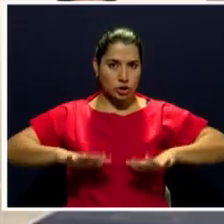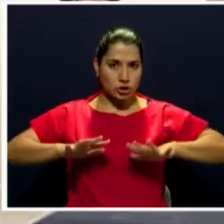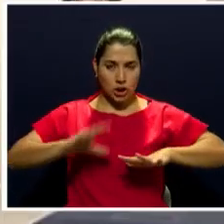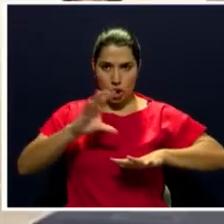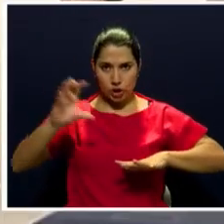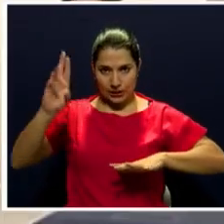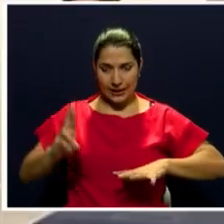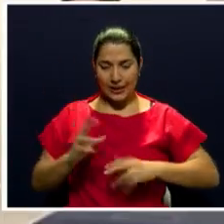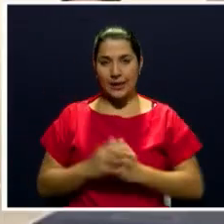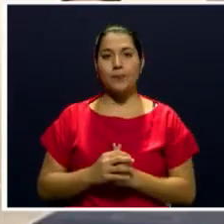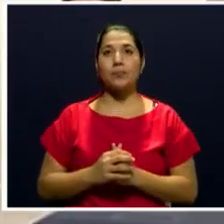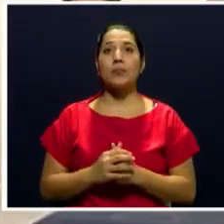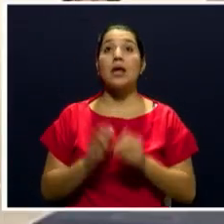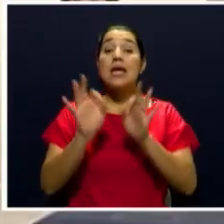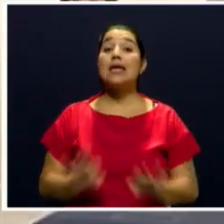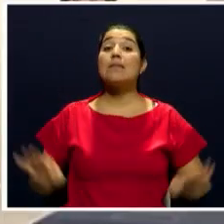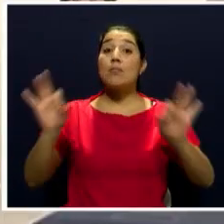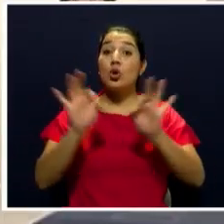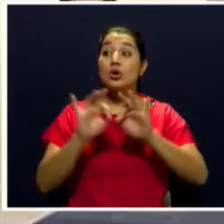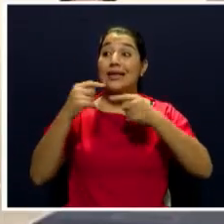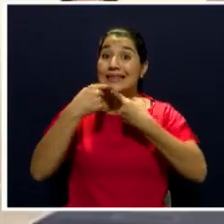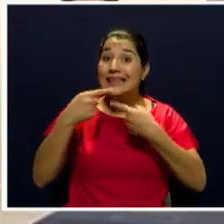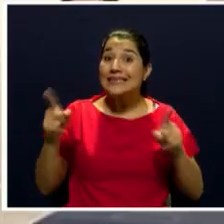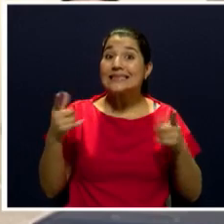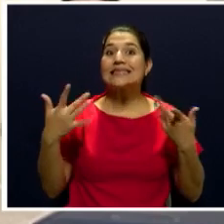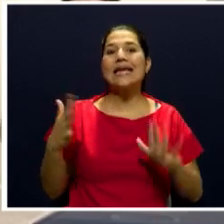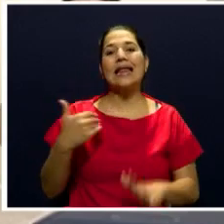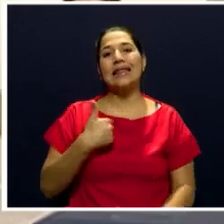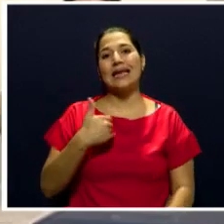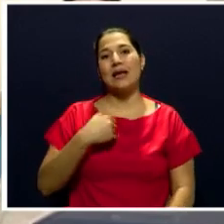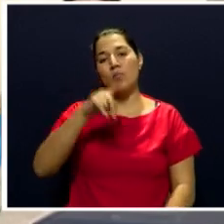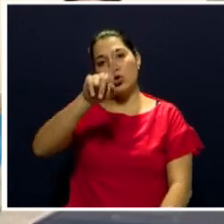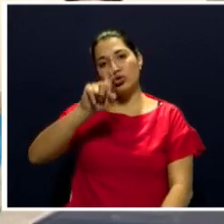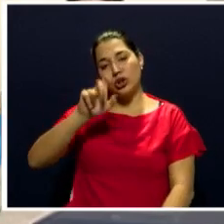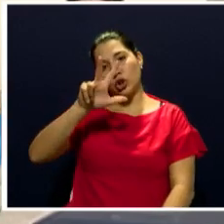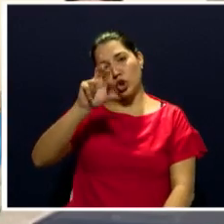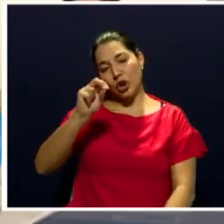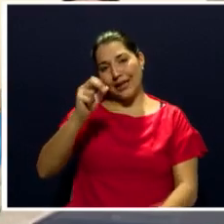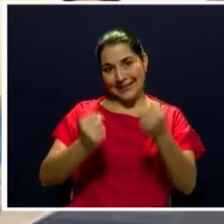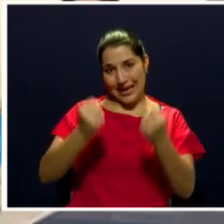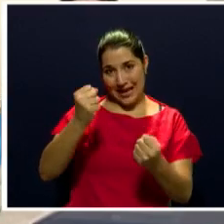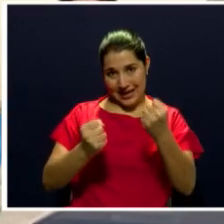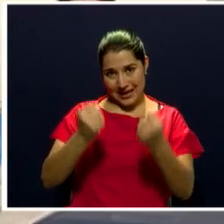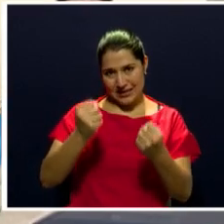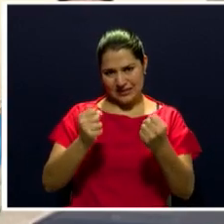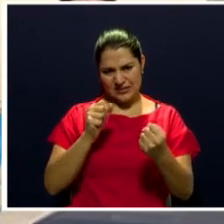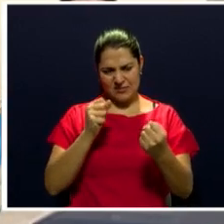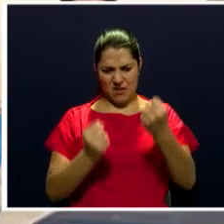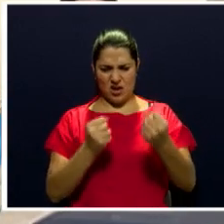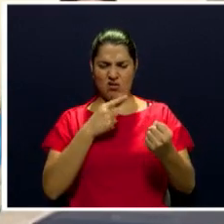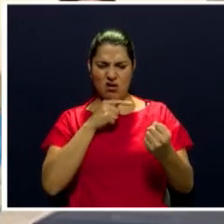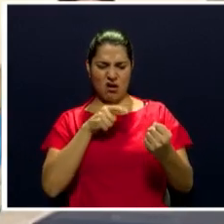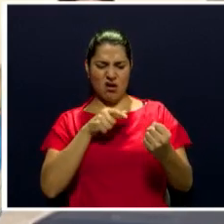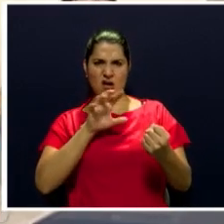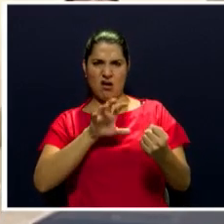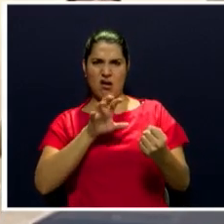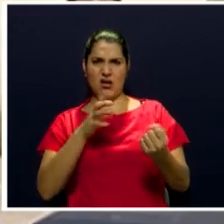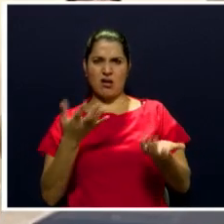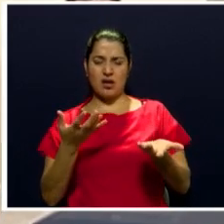Mencionar que tenemos también aproximadamente 130 vehículos de instituciones del Estado que